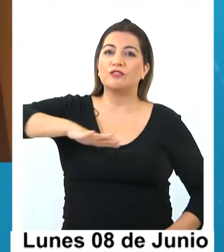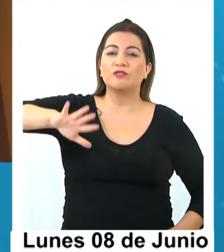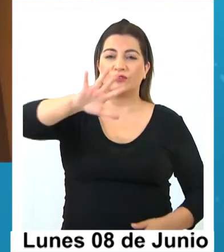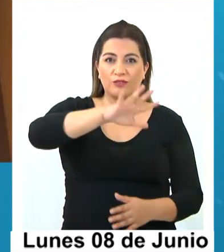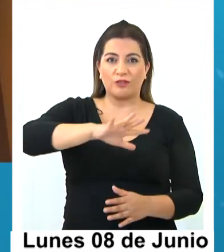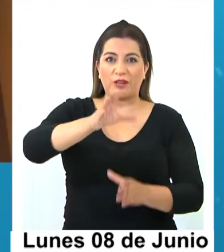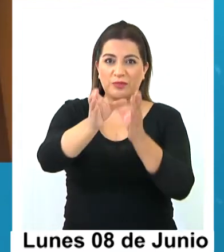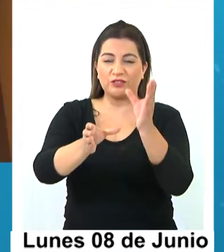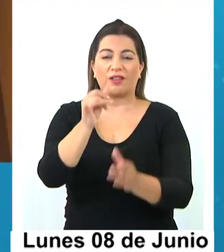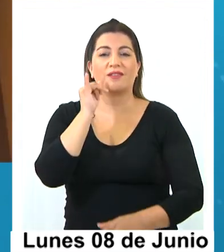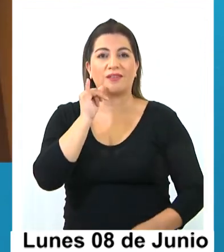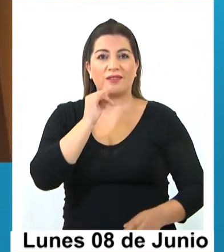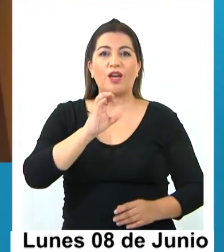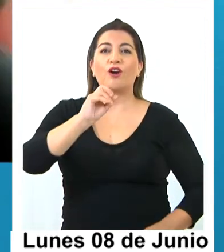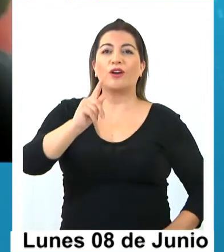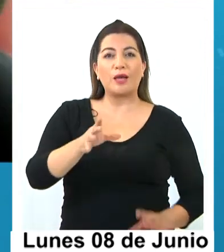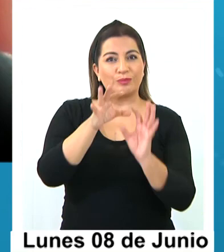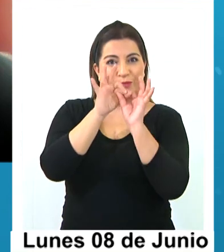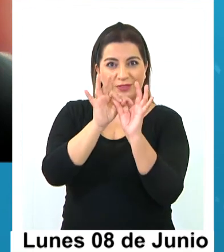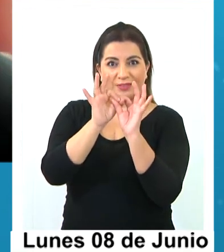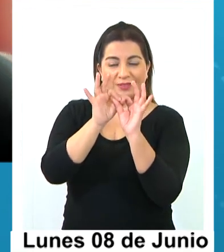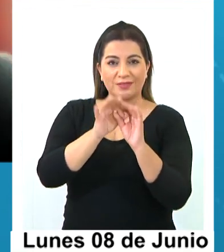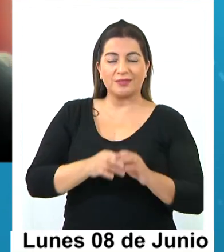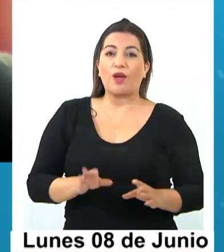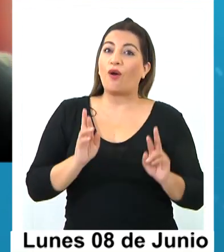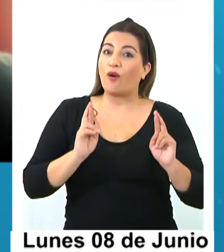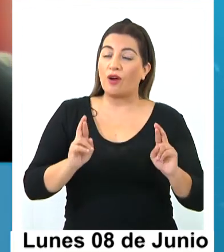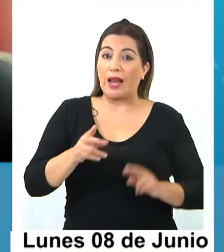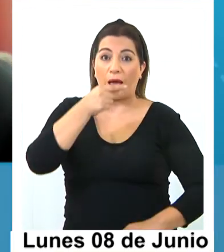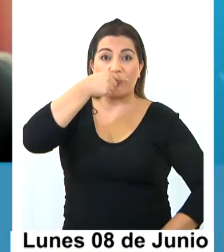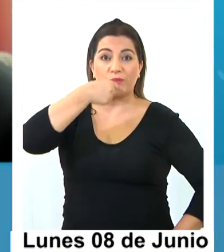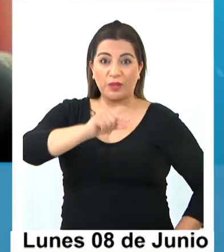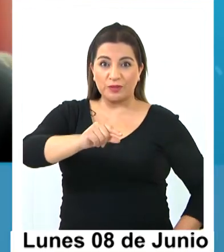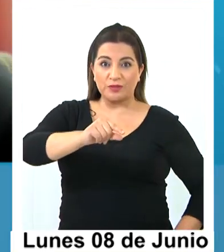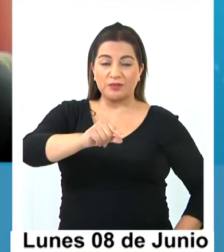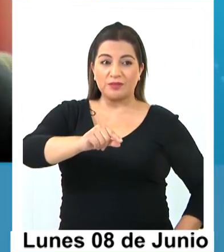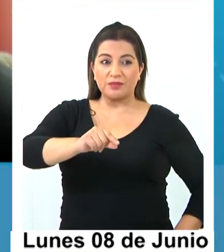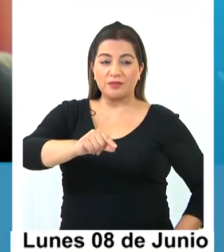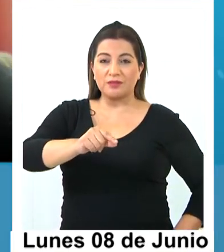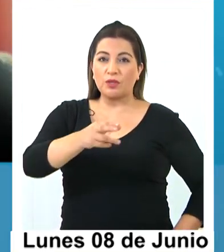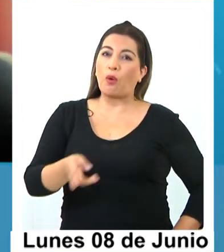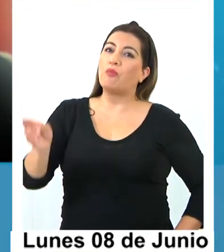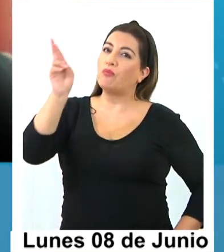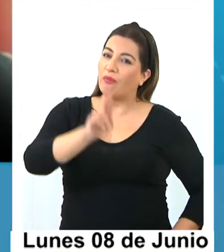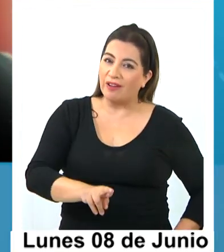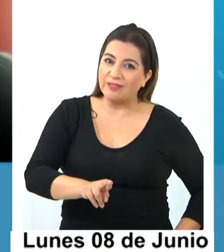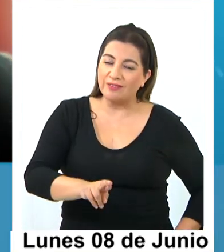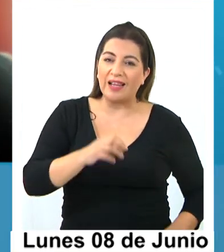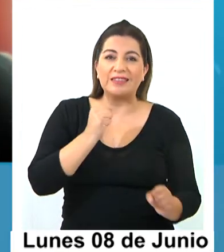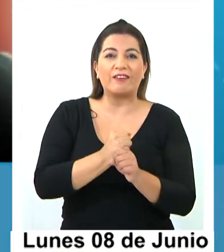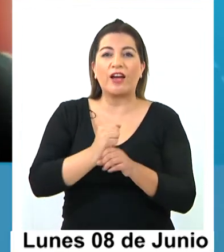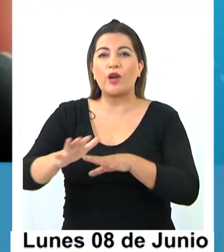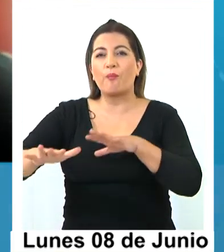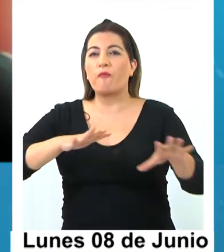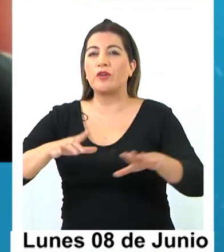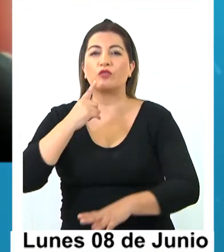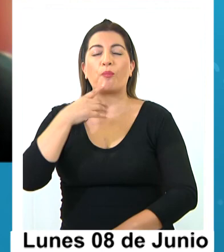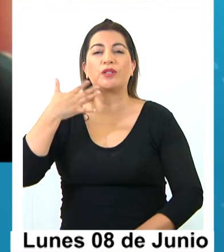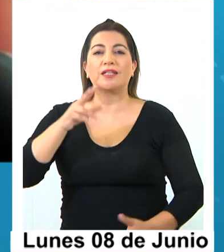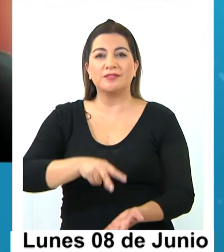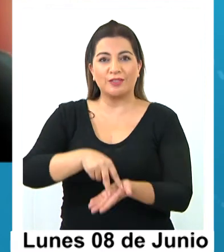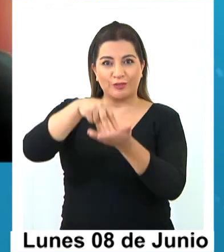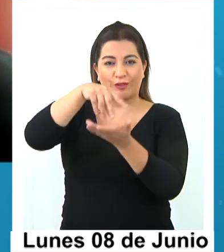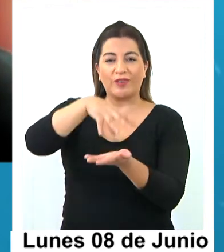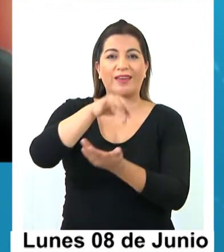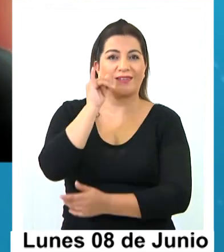la región. Ok, Rubén, muchas gracias. Y esperemos que Ok. pronto se pueda restablecer, ¿cierto?, el movimiento tan importante de la